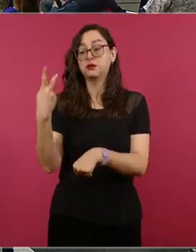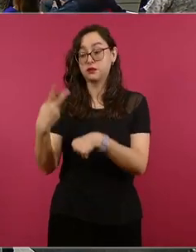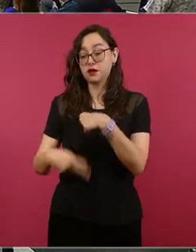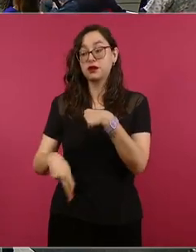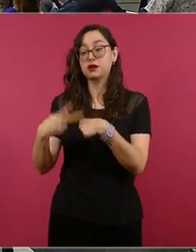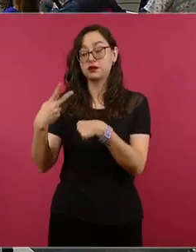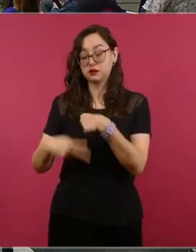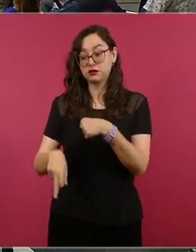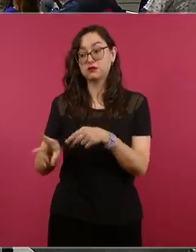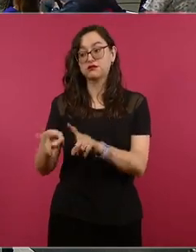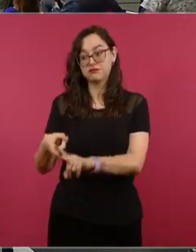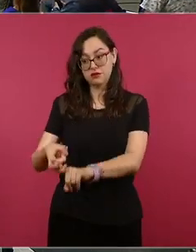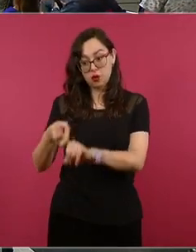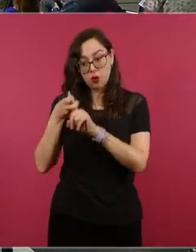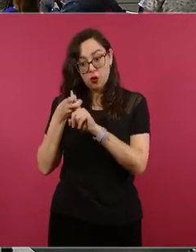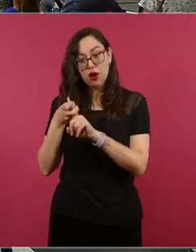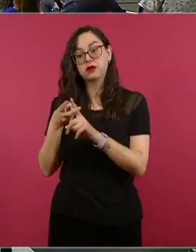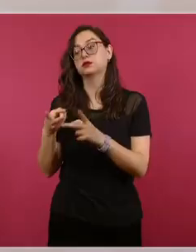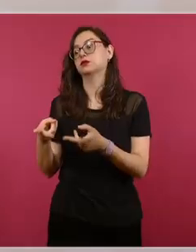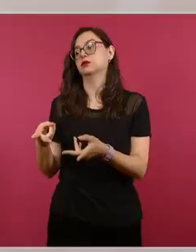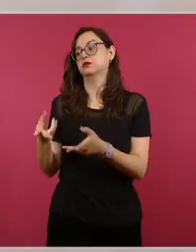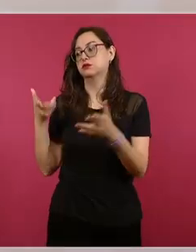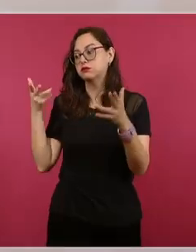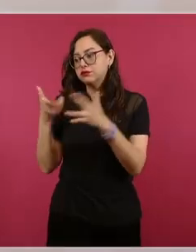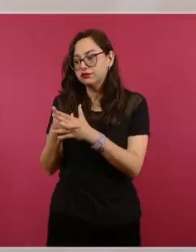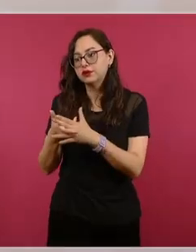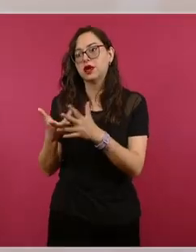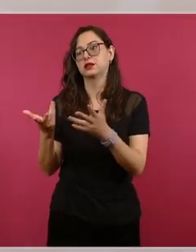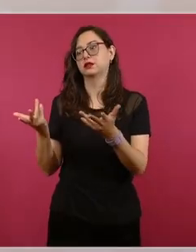riesgoso. Y no solo